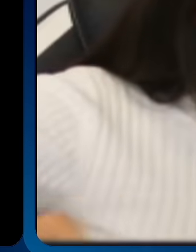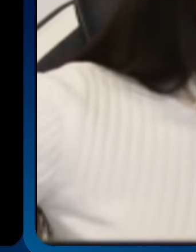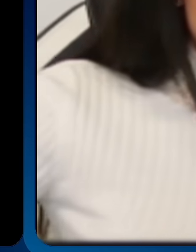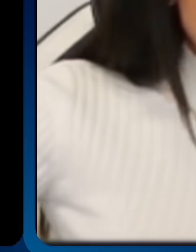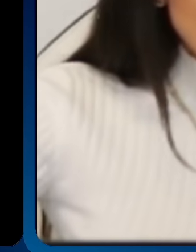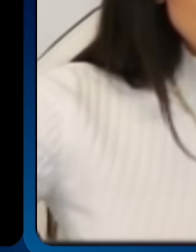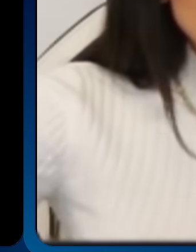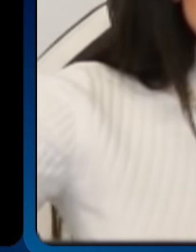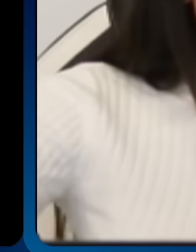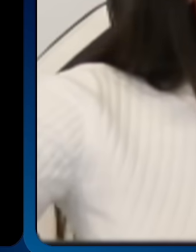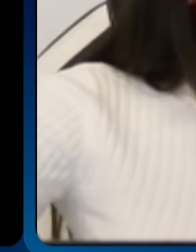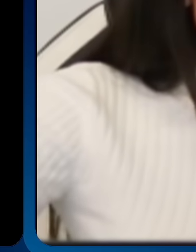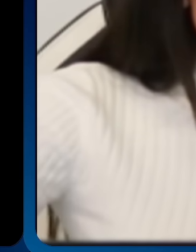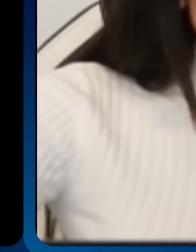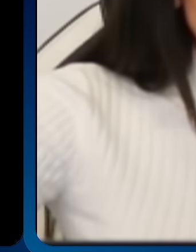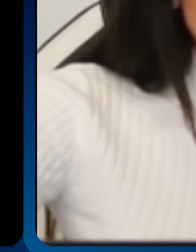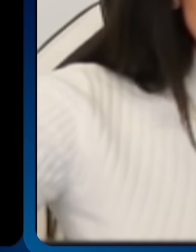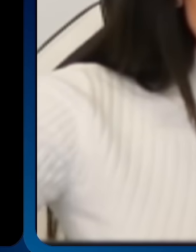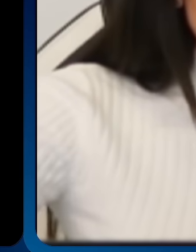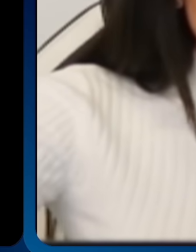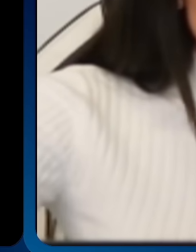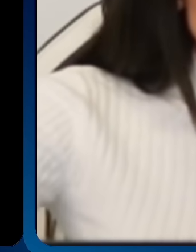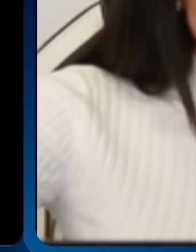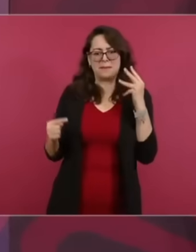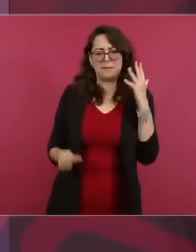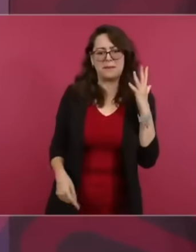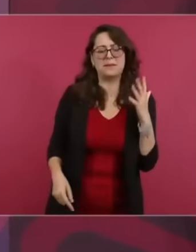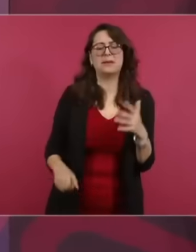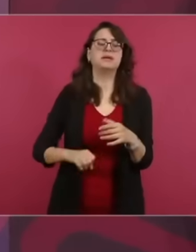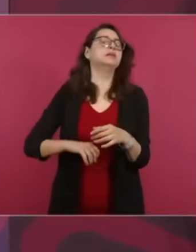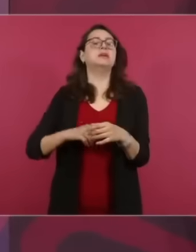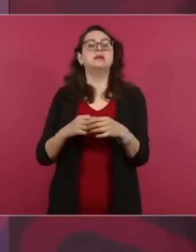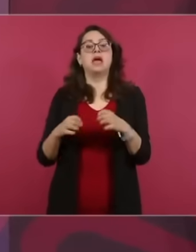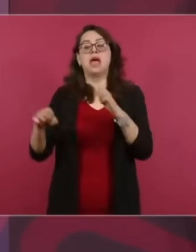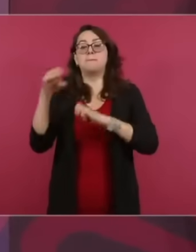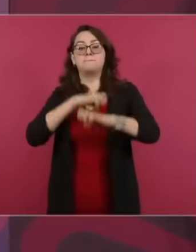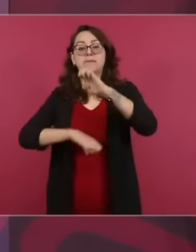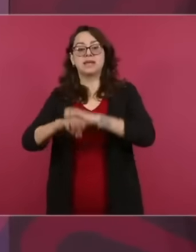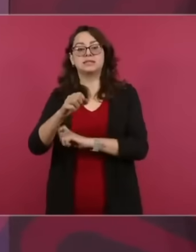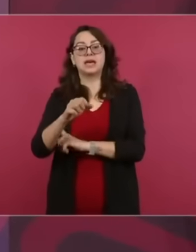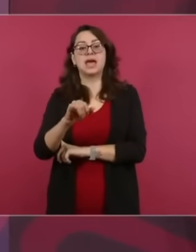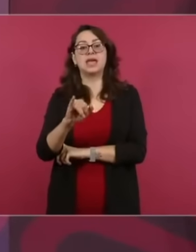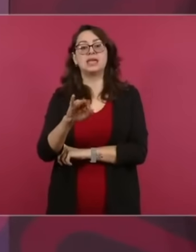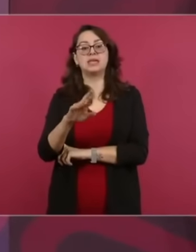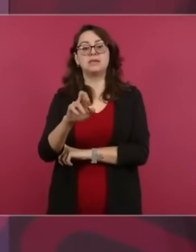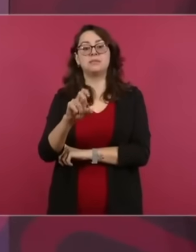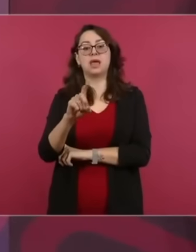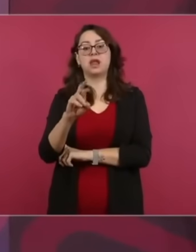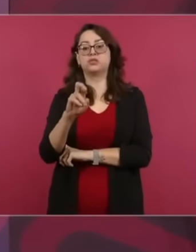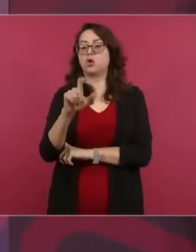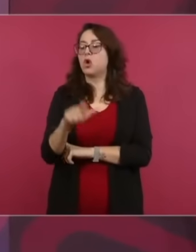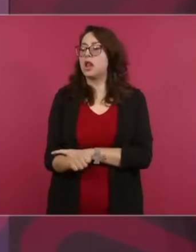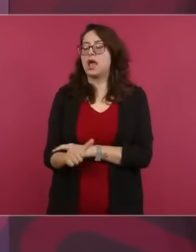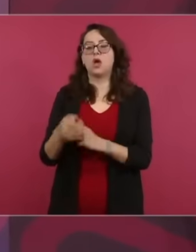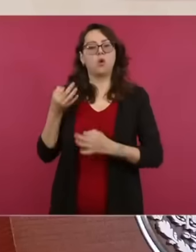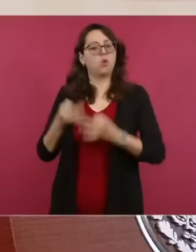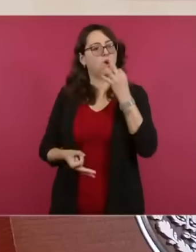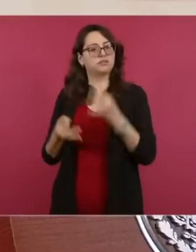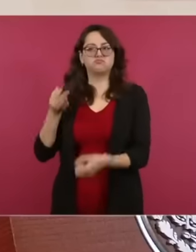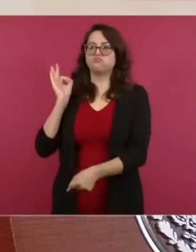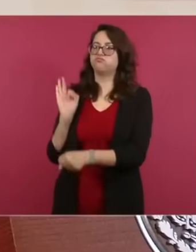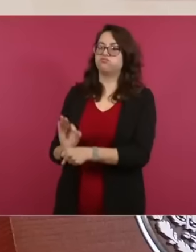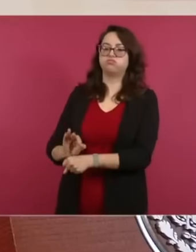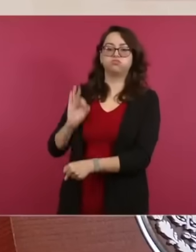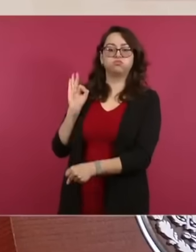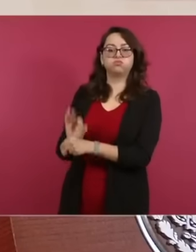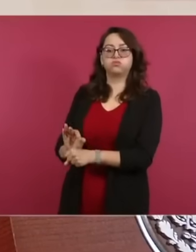indefendible. Vamos a escuchar a continuación y dice así. Y una cosa que ayer hablé y yo creo que ustedes